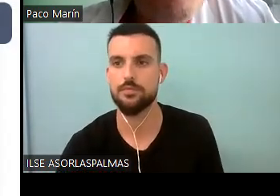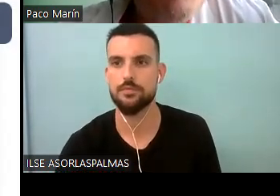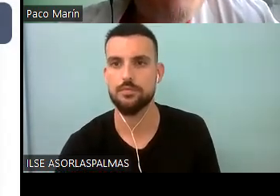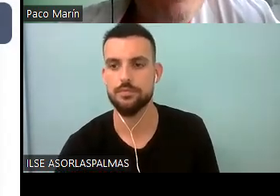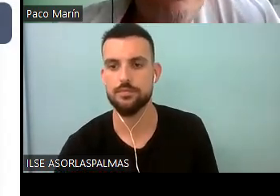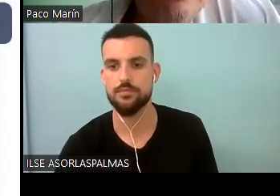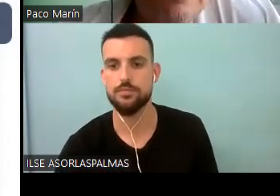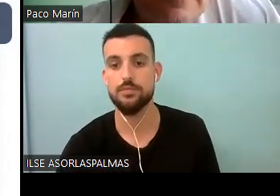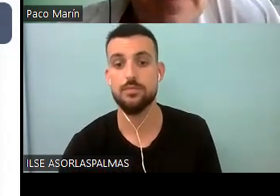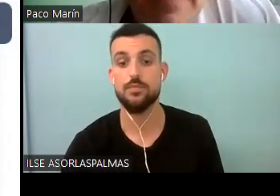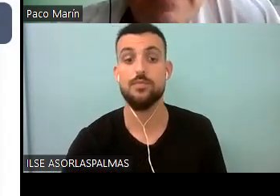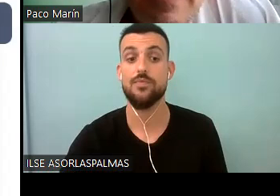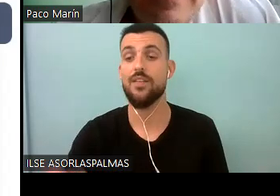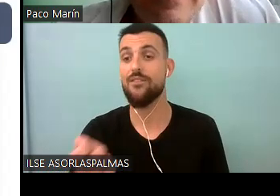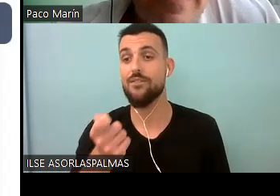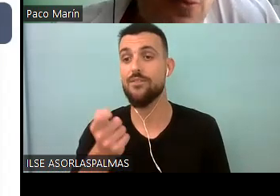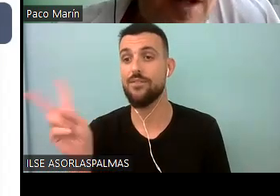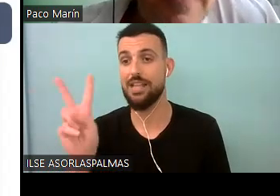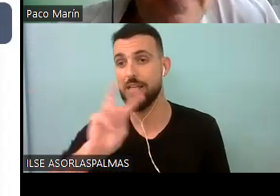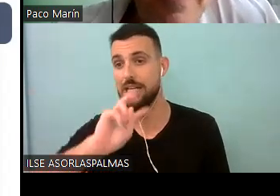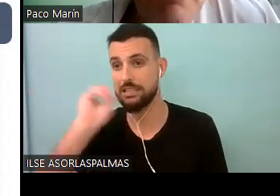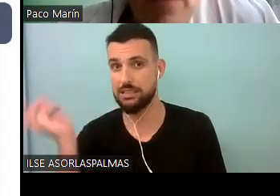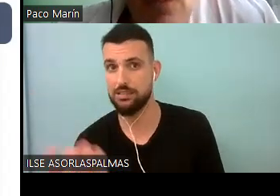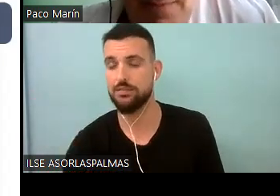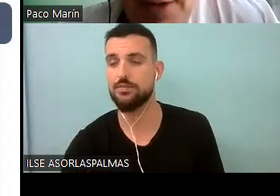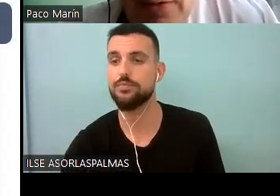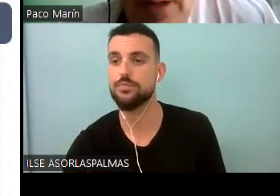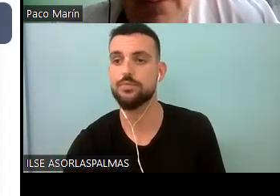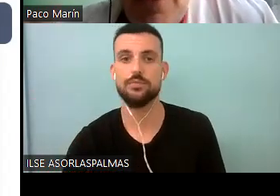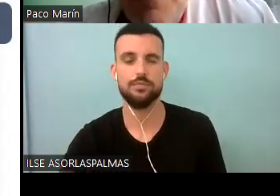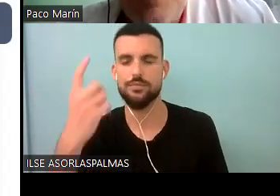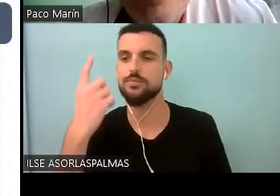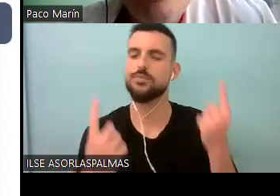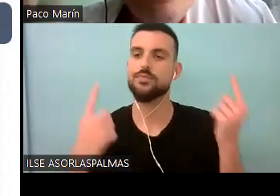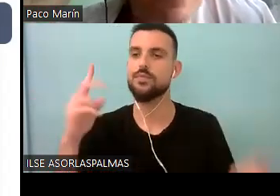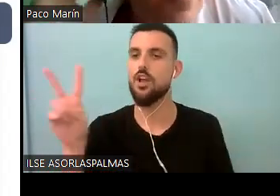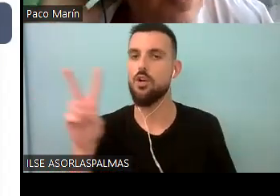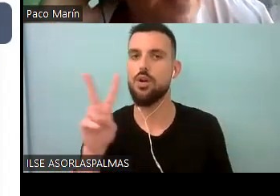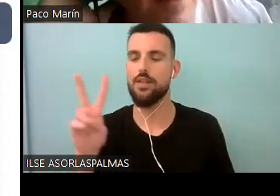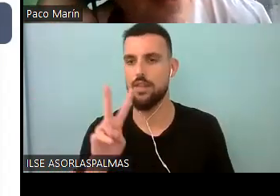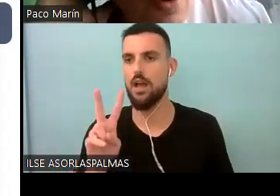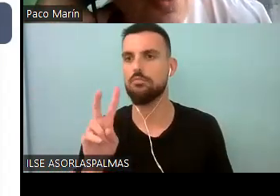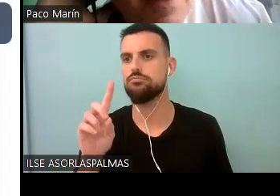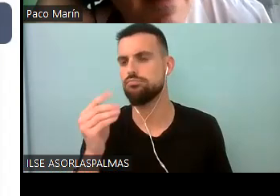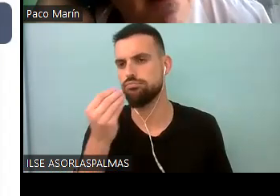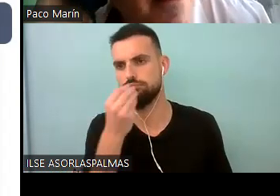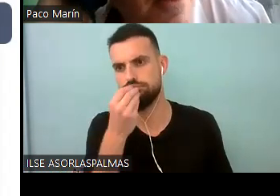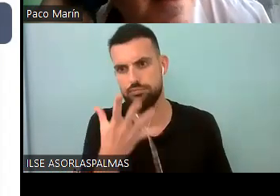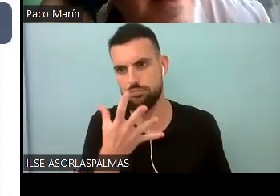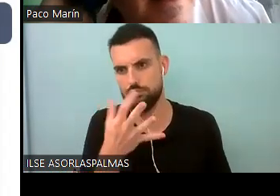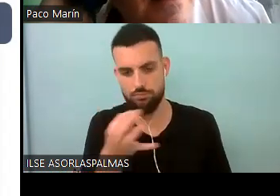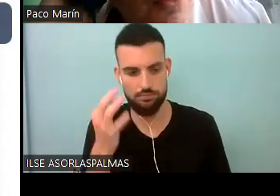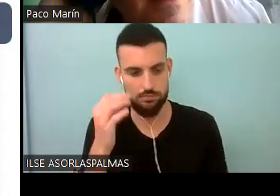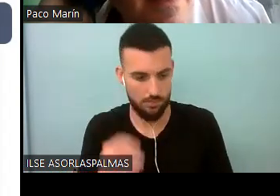El resto de vitaminas, hay algunas que tienen una función más evidente, otras no tanto. Como os comentaba, la